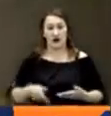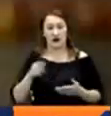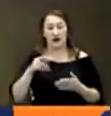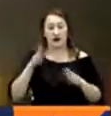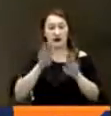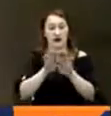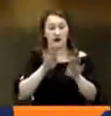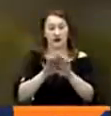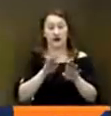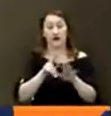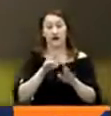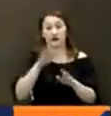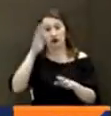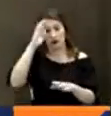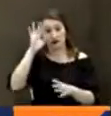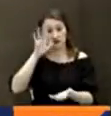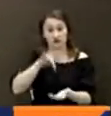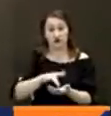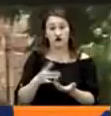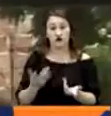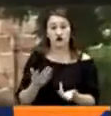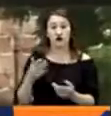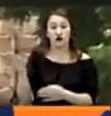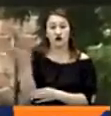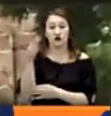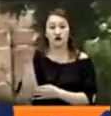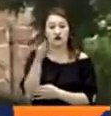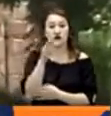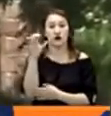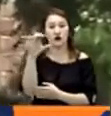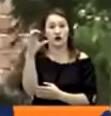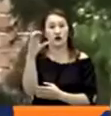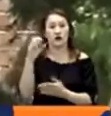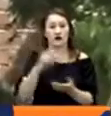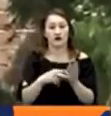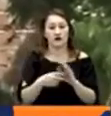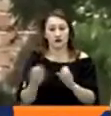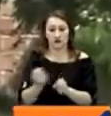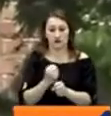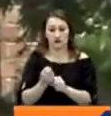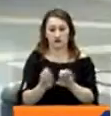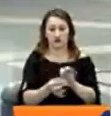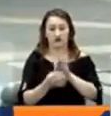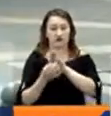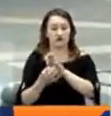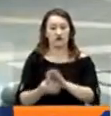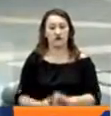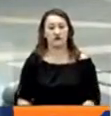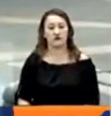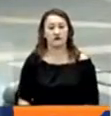el lugar, mientras que los comerciantes decidieron izar la bandera de Colombia como símbolo de trabajo y unión.